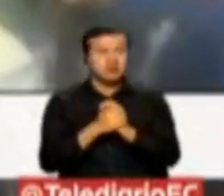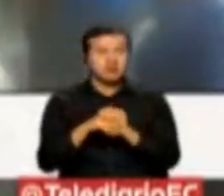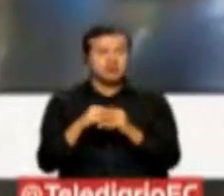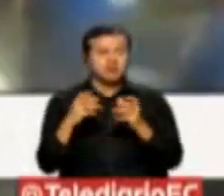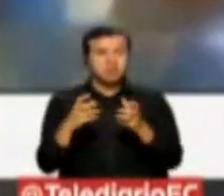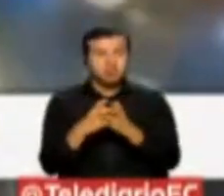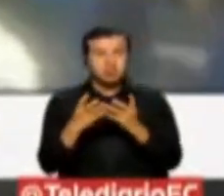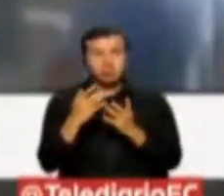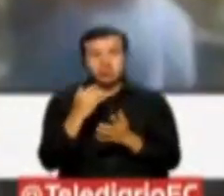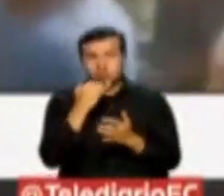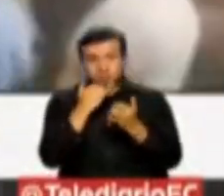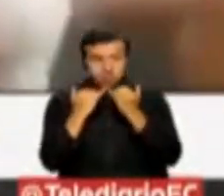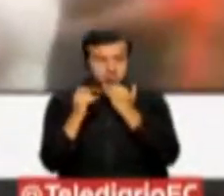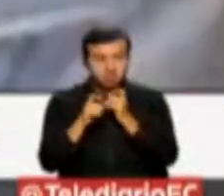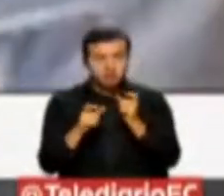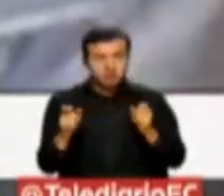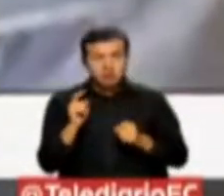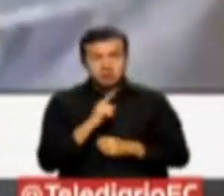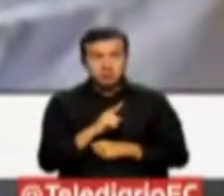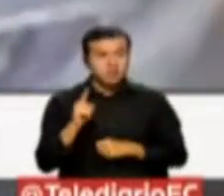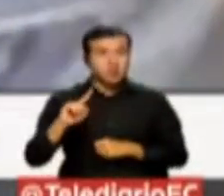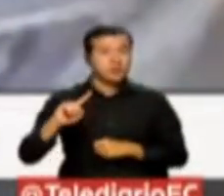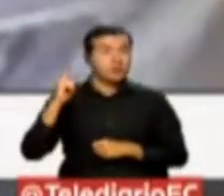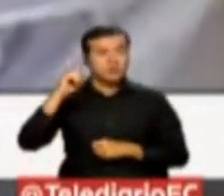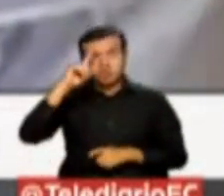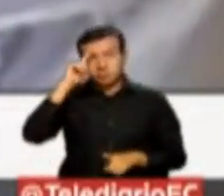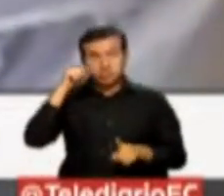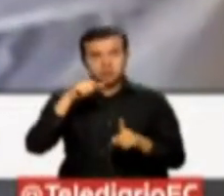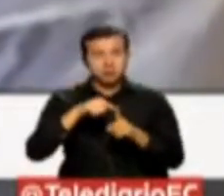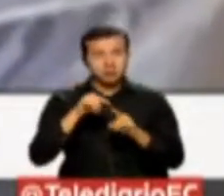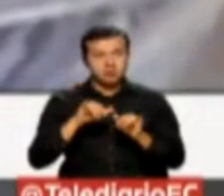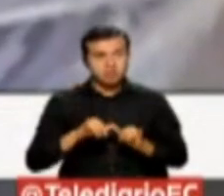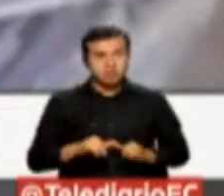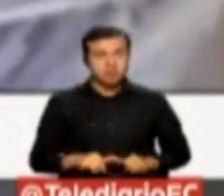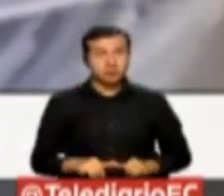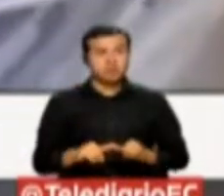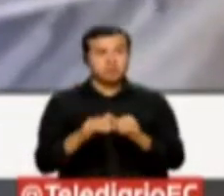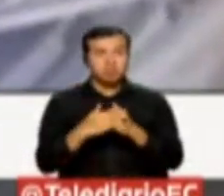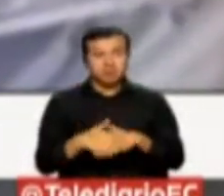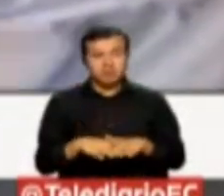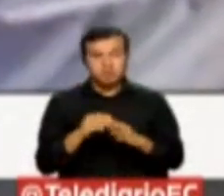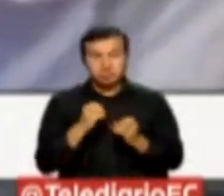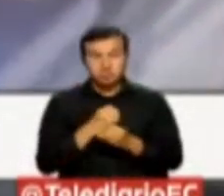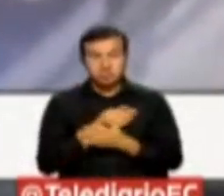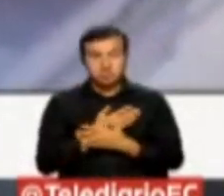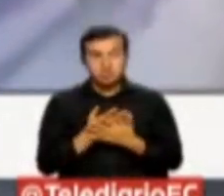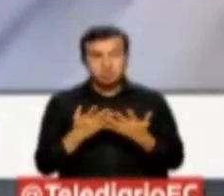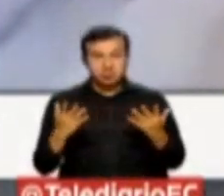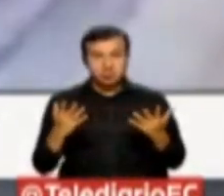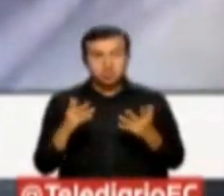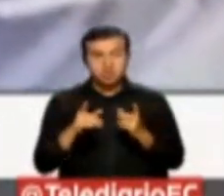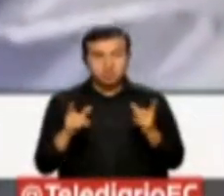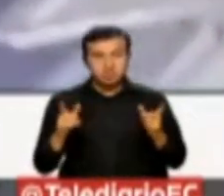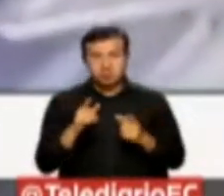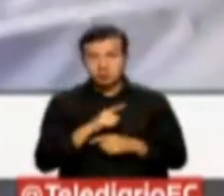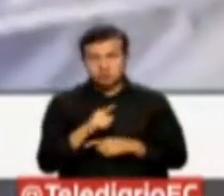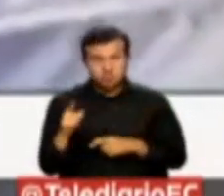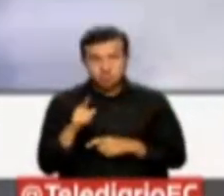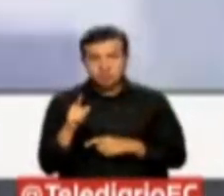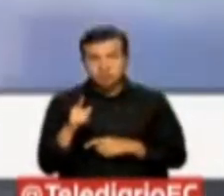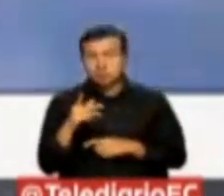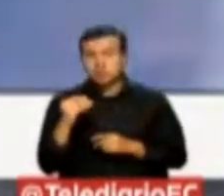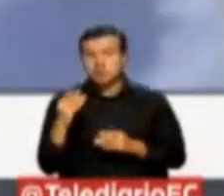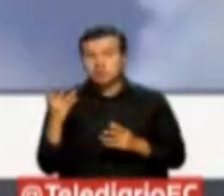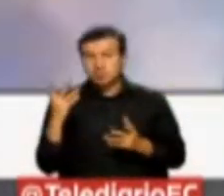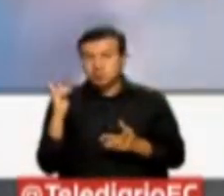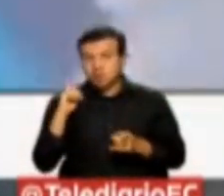este tipo de material audiovisual con la única finalidad de convertirlos en virales y ganar popularidad. Que se da de todo, ¿no? Pues